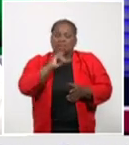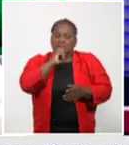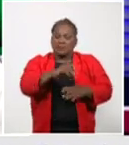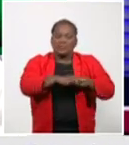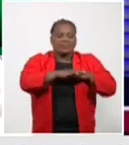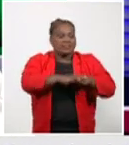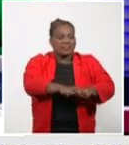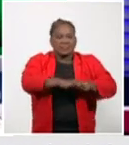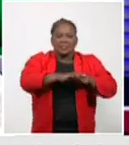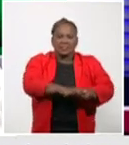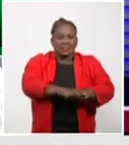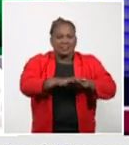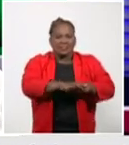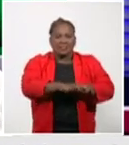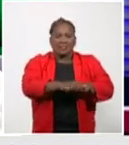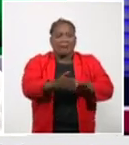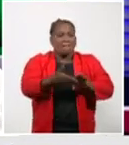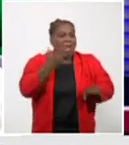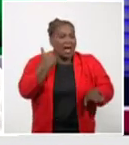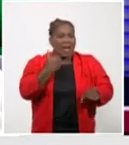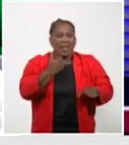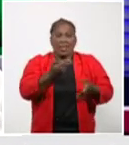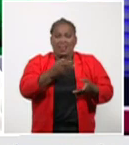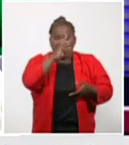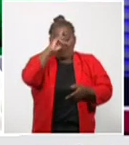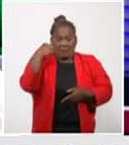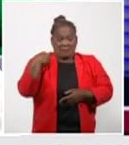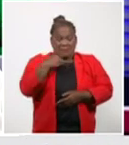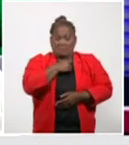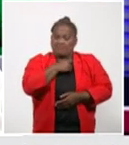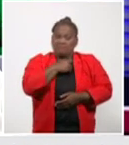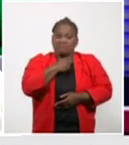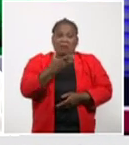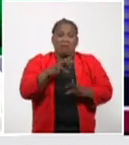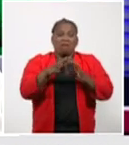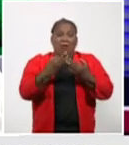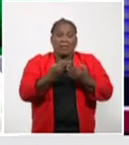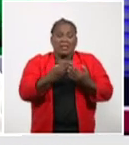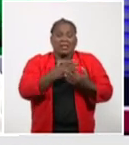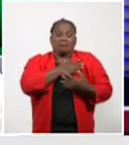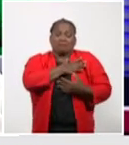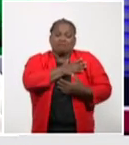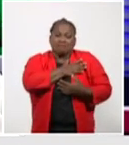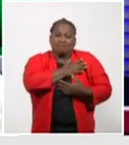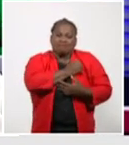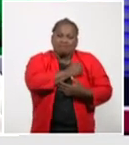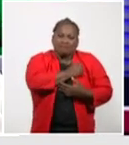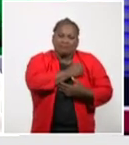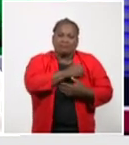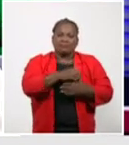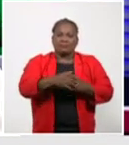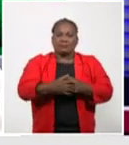su reanimación. Nuevamente las condolencias a familiares y amistades.